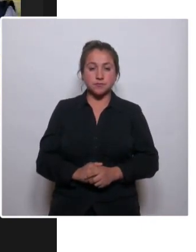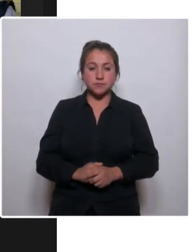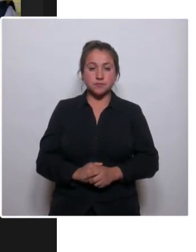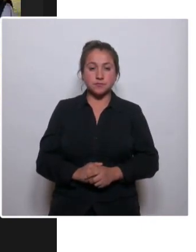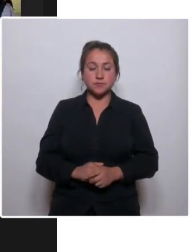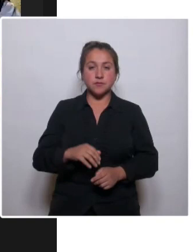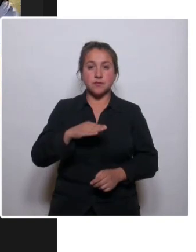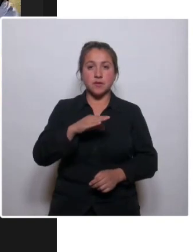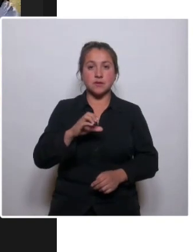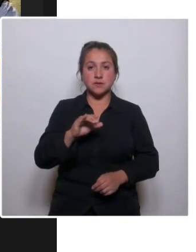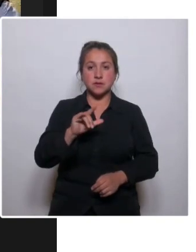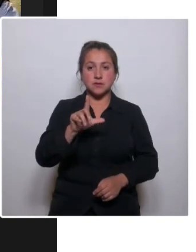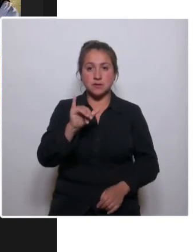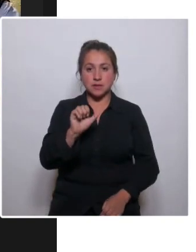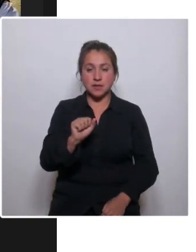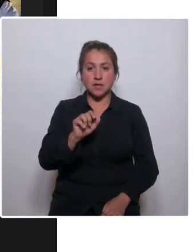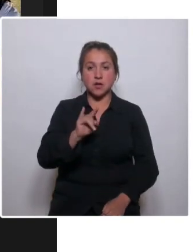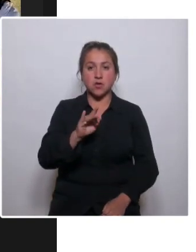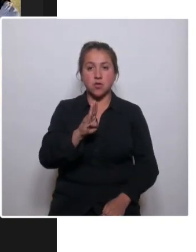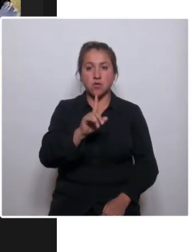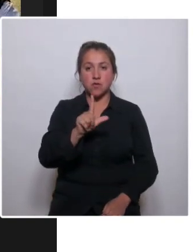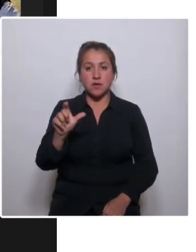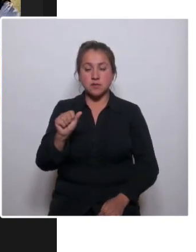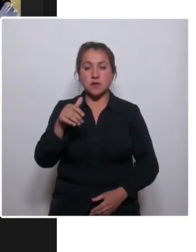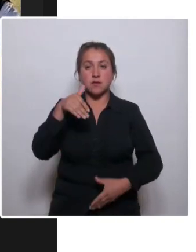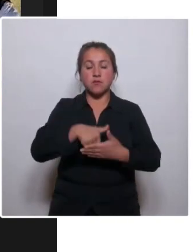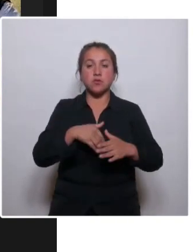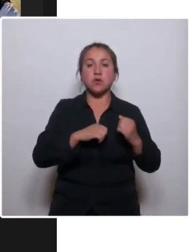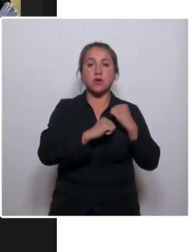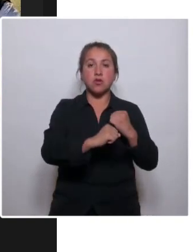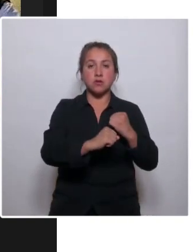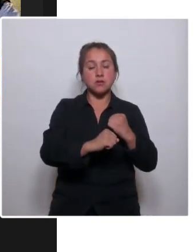Convencional Cecilia Uvilla. En contra.